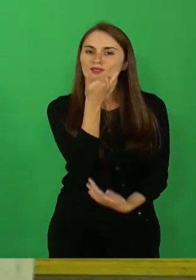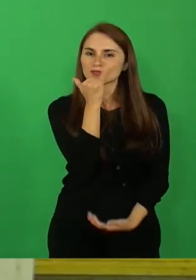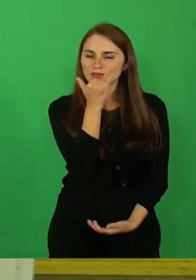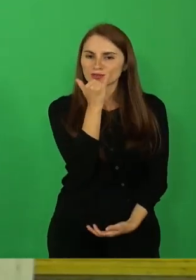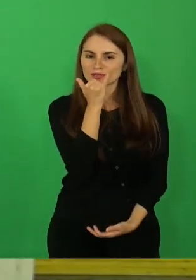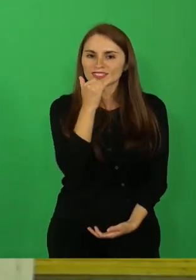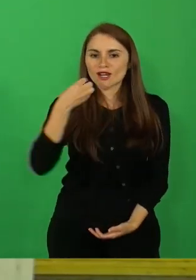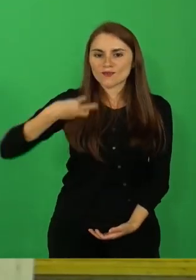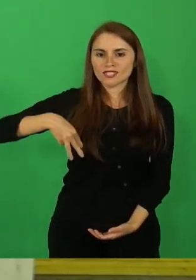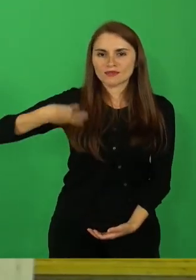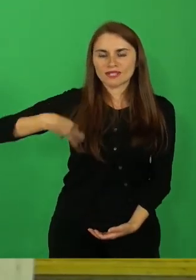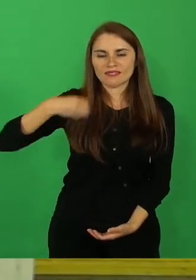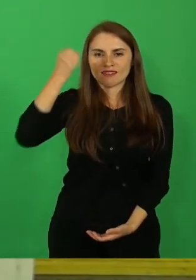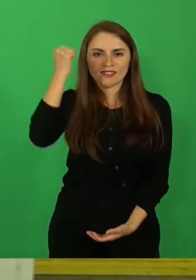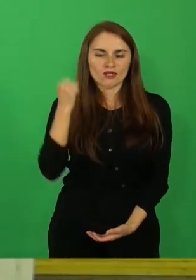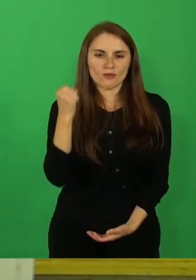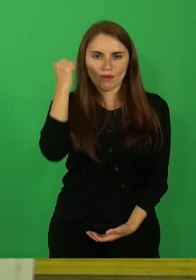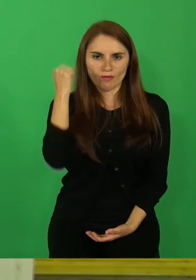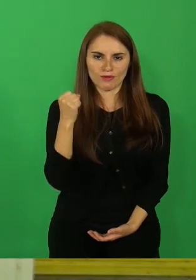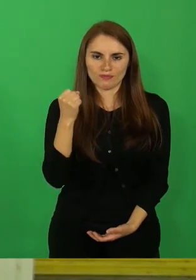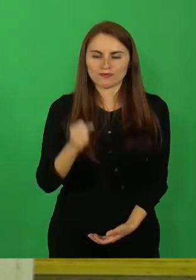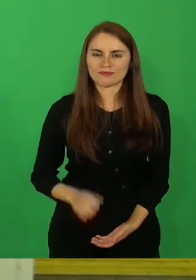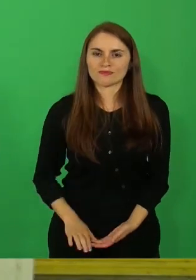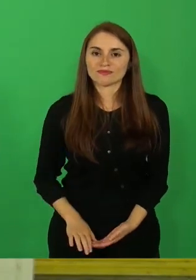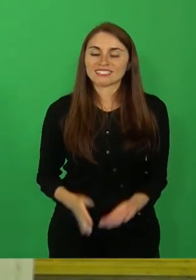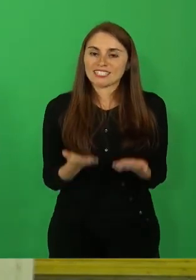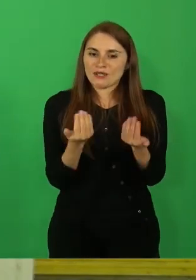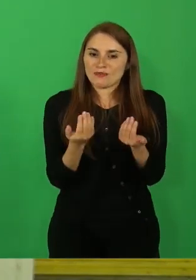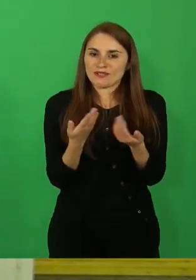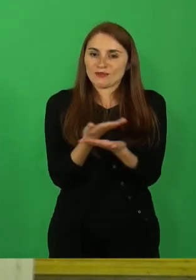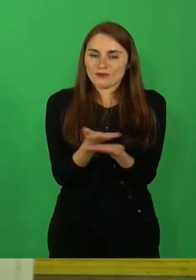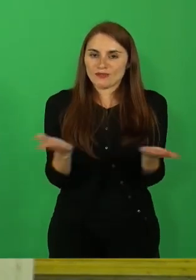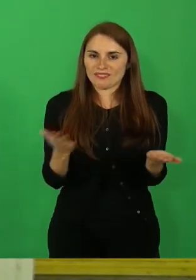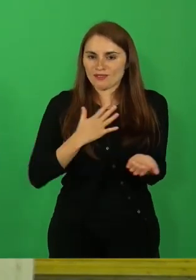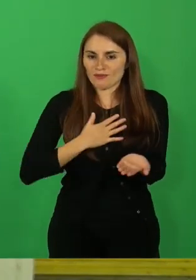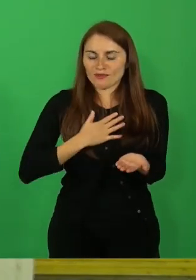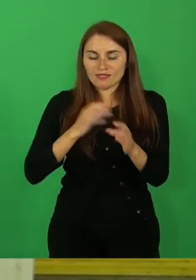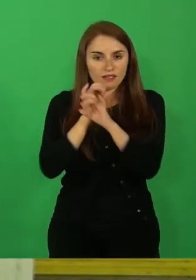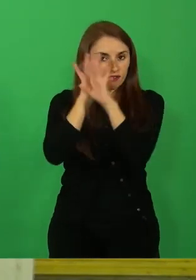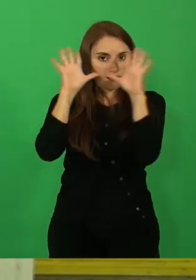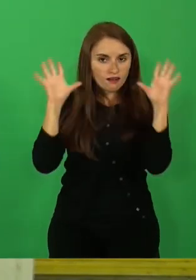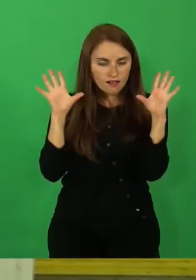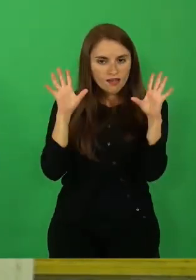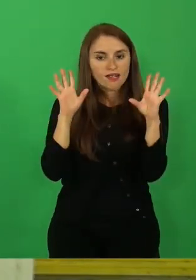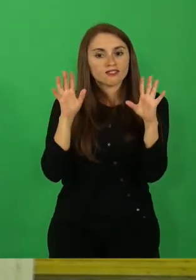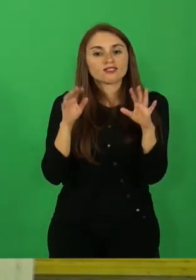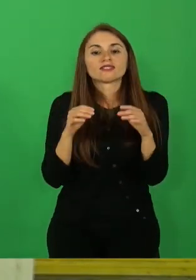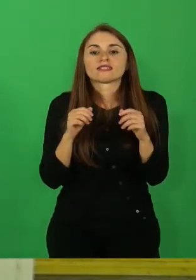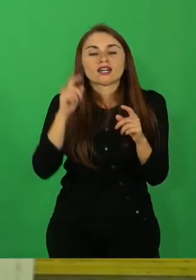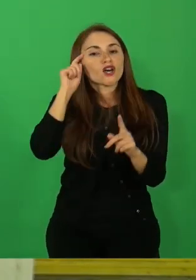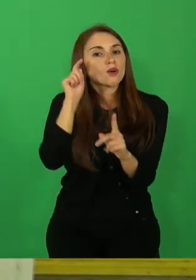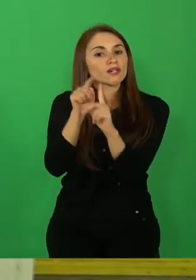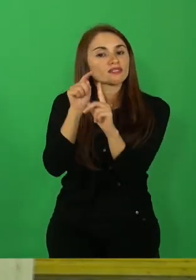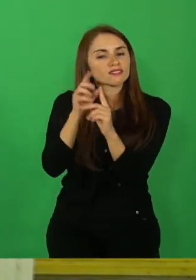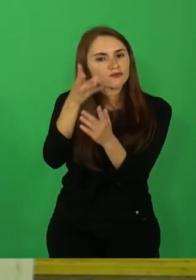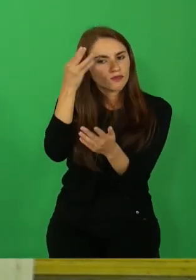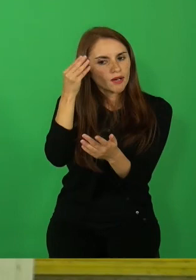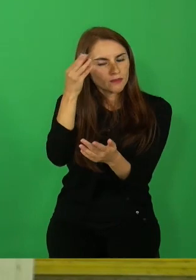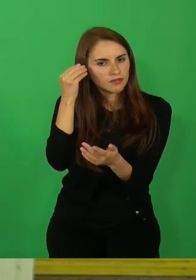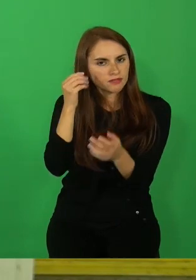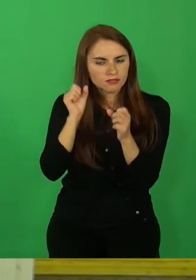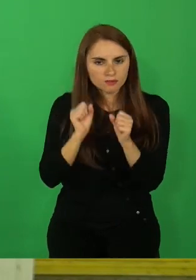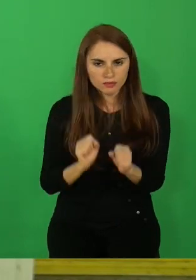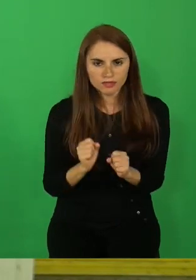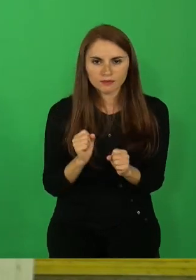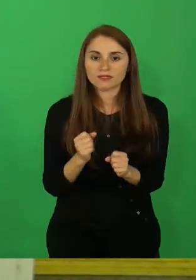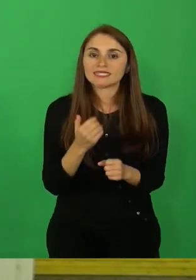de la Ilustre Municipalidad de Copiapó. Espero que la clase les haya quedado claro, que cumplamos nuestro objetivo de aprendizaje